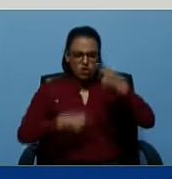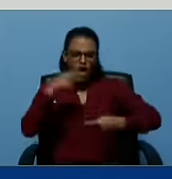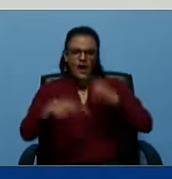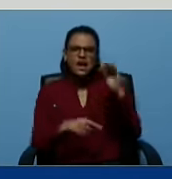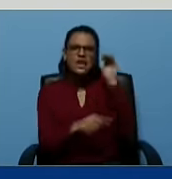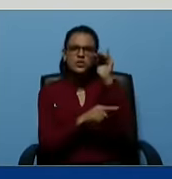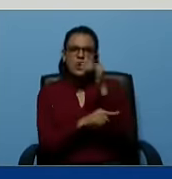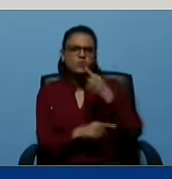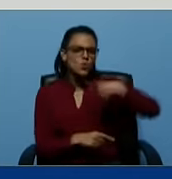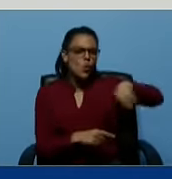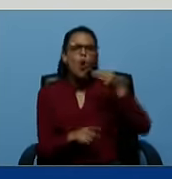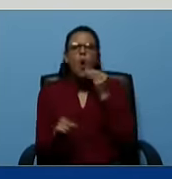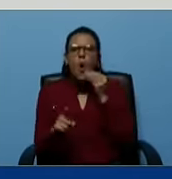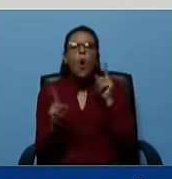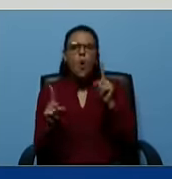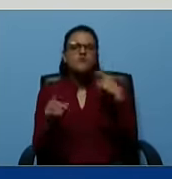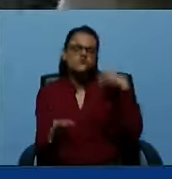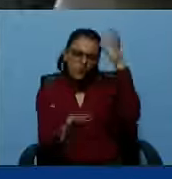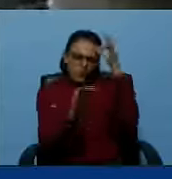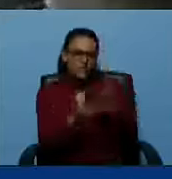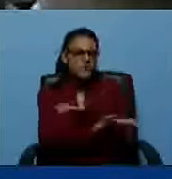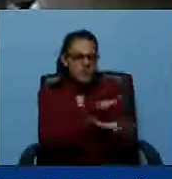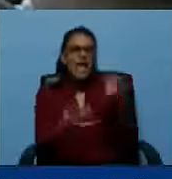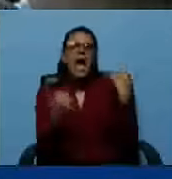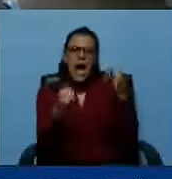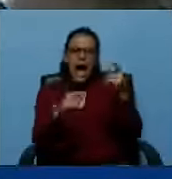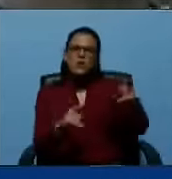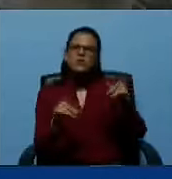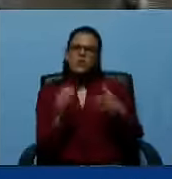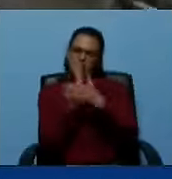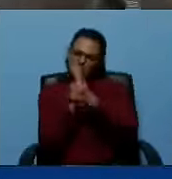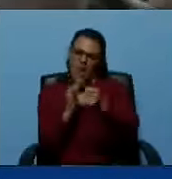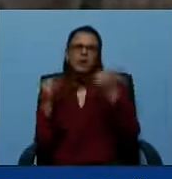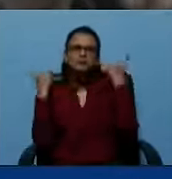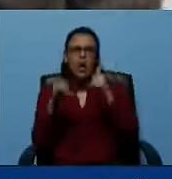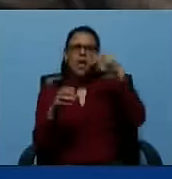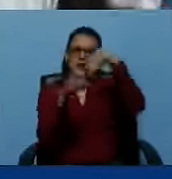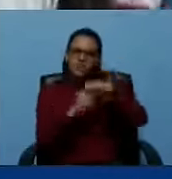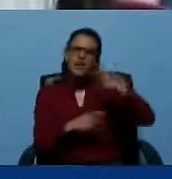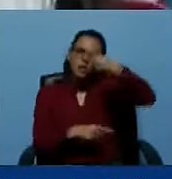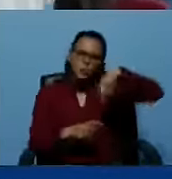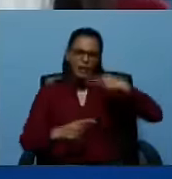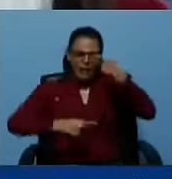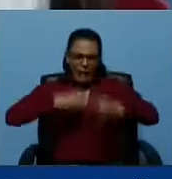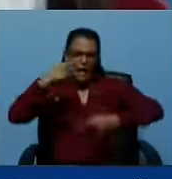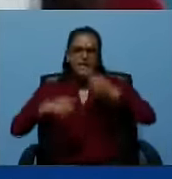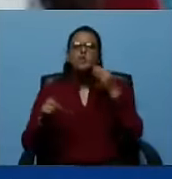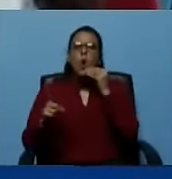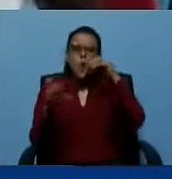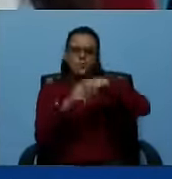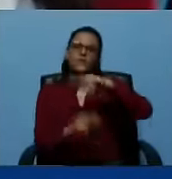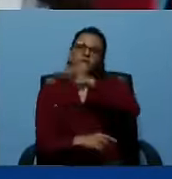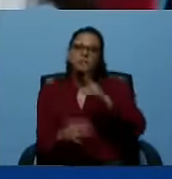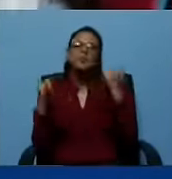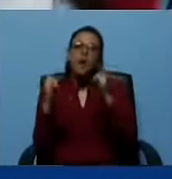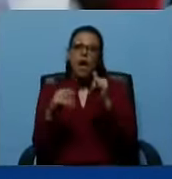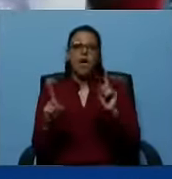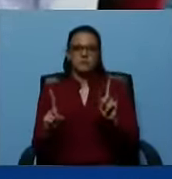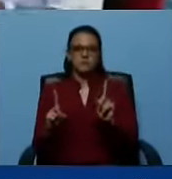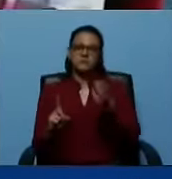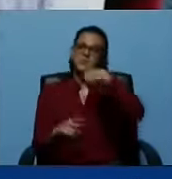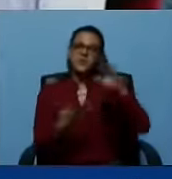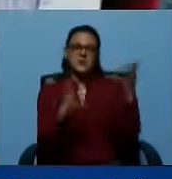generación genial. Sé el potencial que la generación joven de Venezuela tiene.